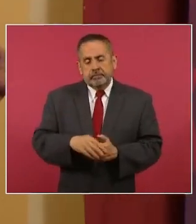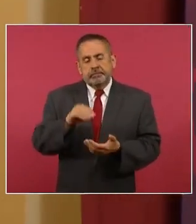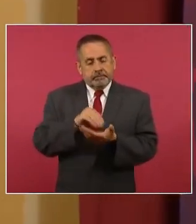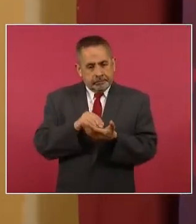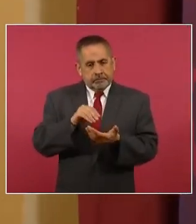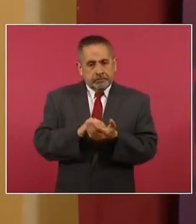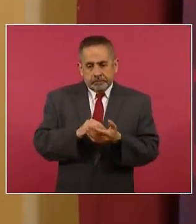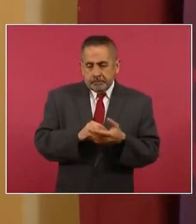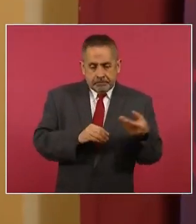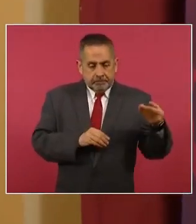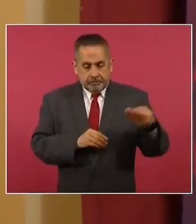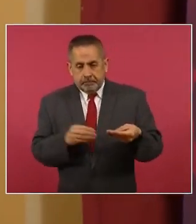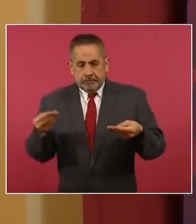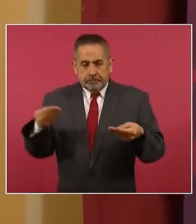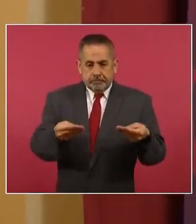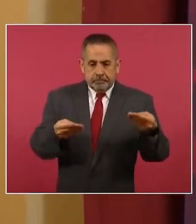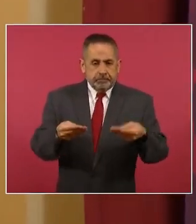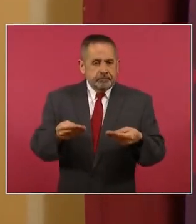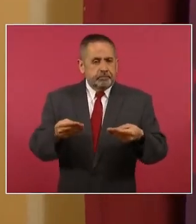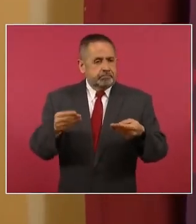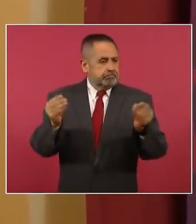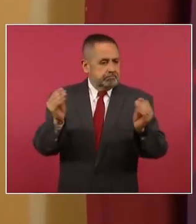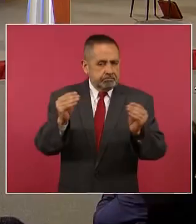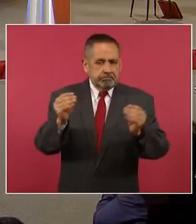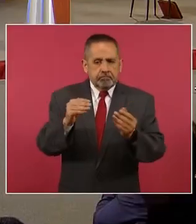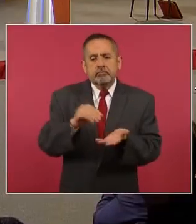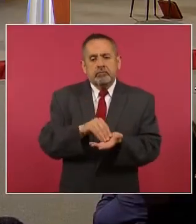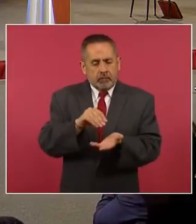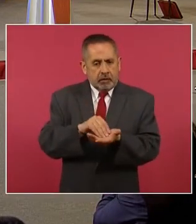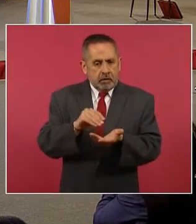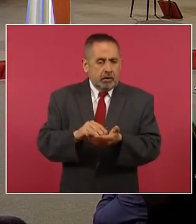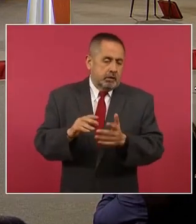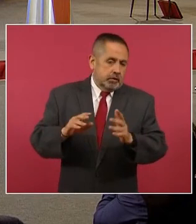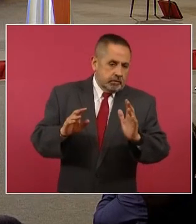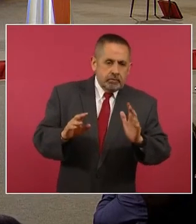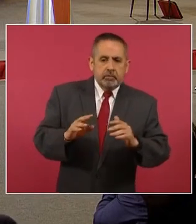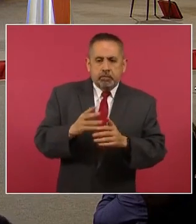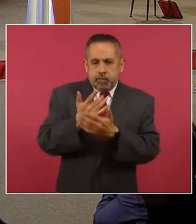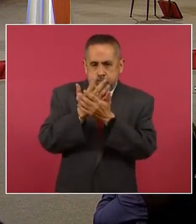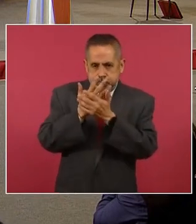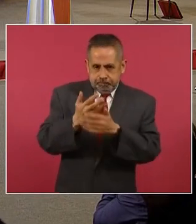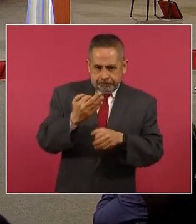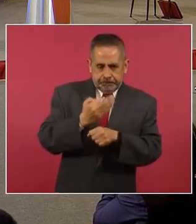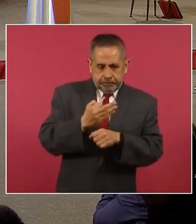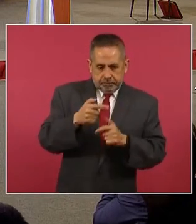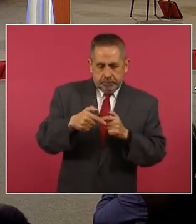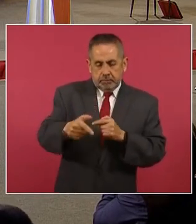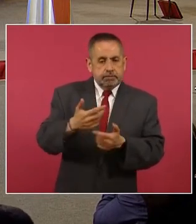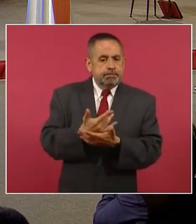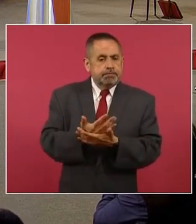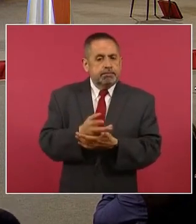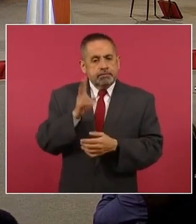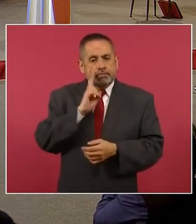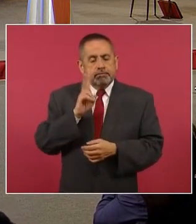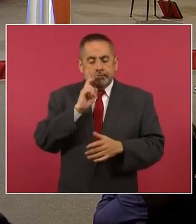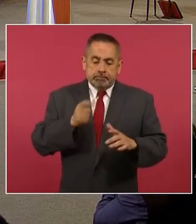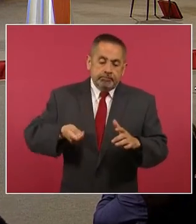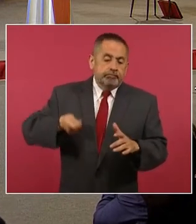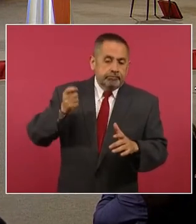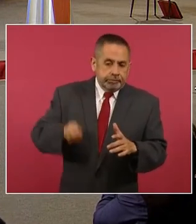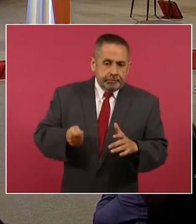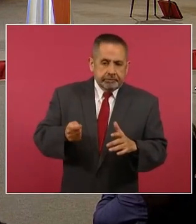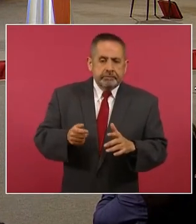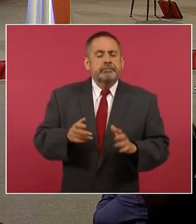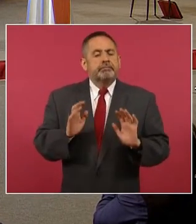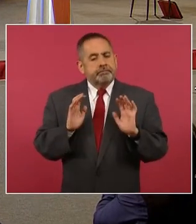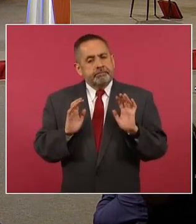continúan el litigio, pero se está en espera ya de una sentencia para